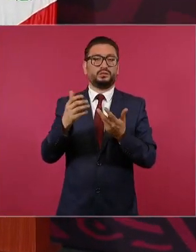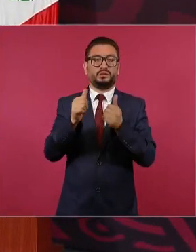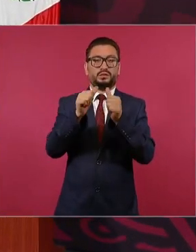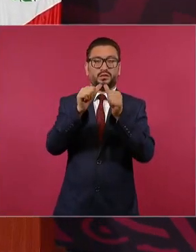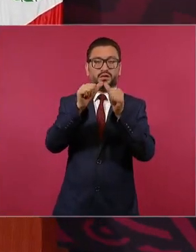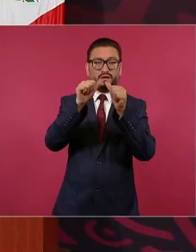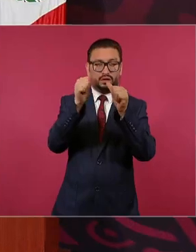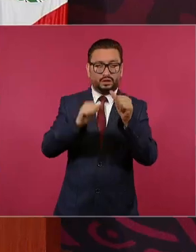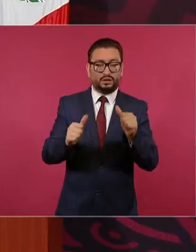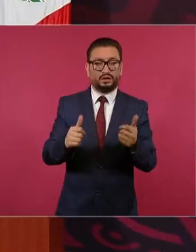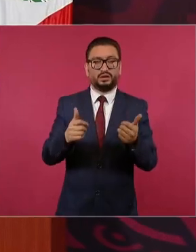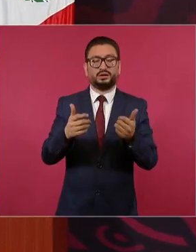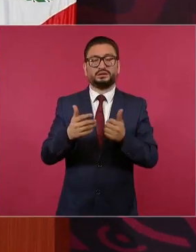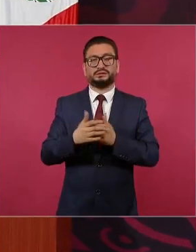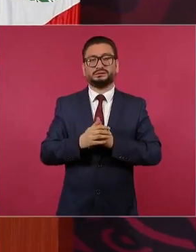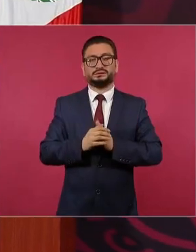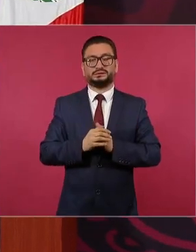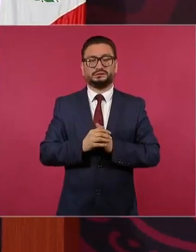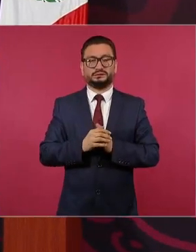arte,